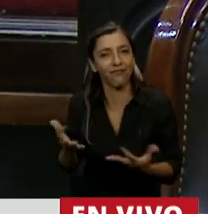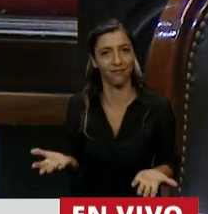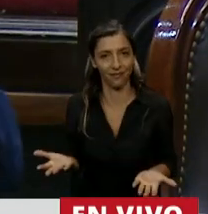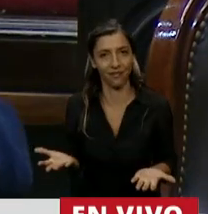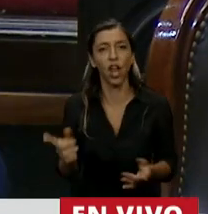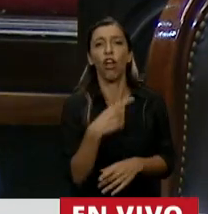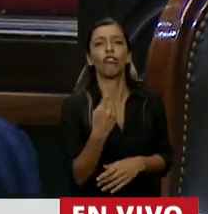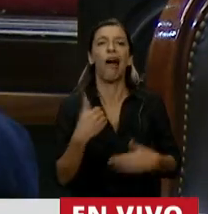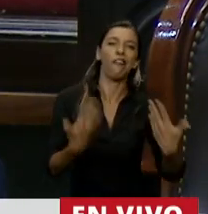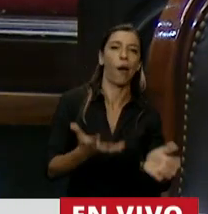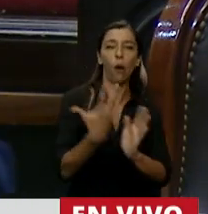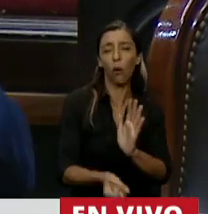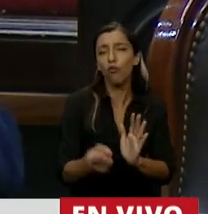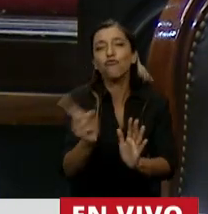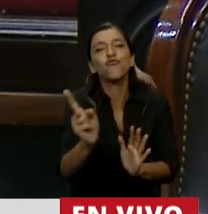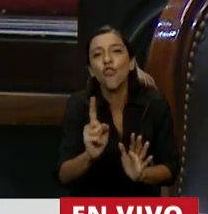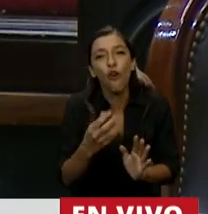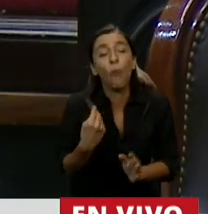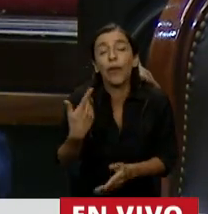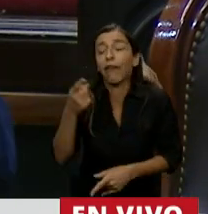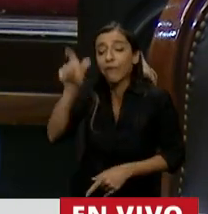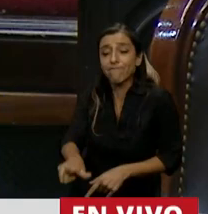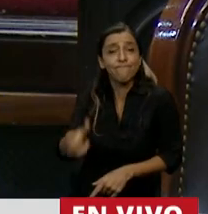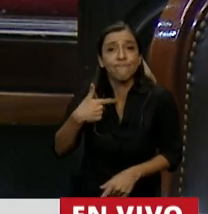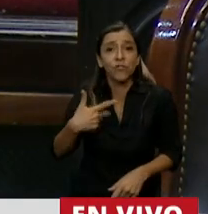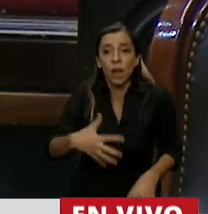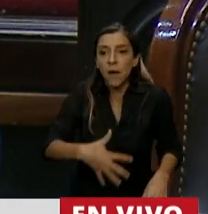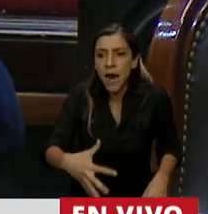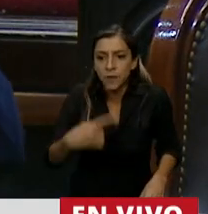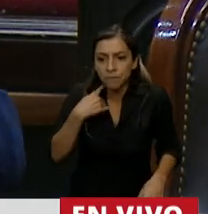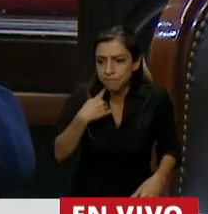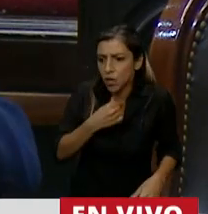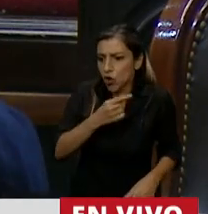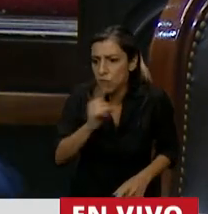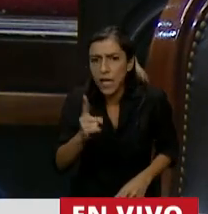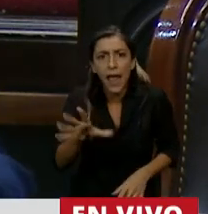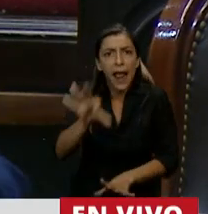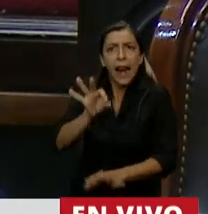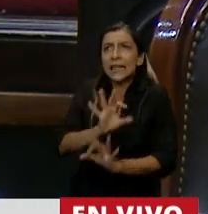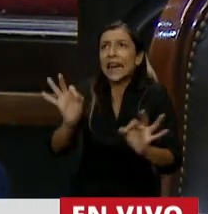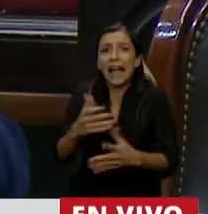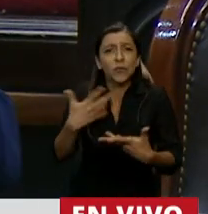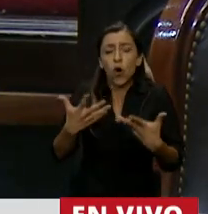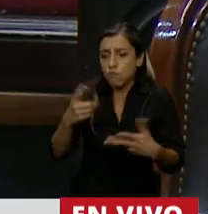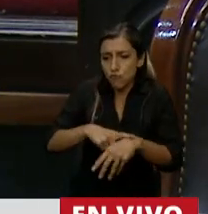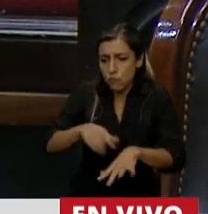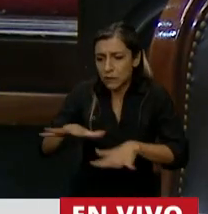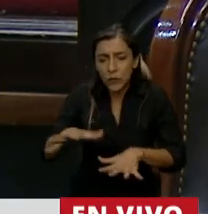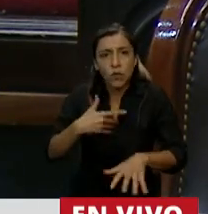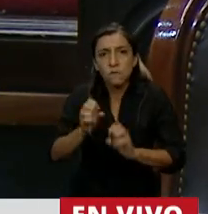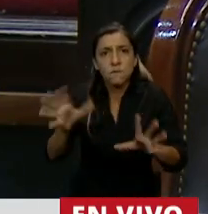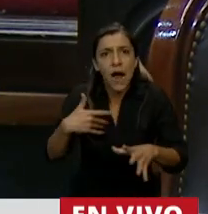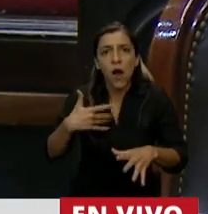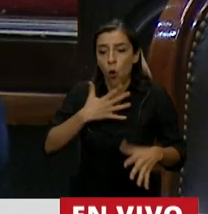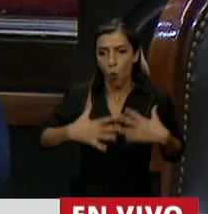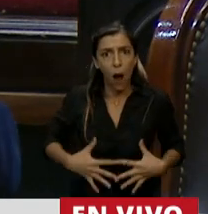la interrupción de un embarazo a alguien que no lo ha elegido, que le ha venido en un momento donde no solamente va a alterar la posibilidad